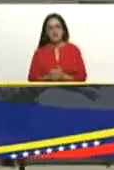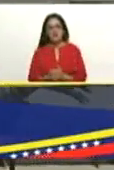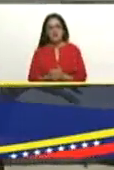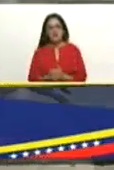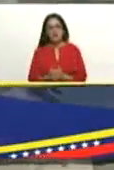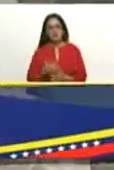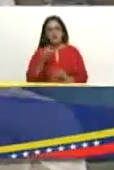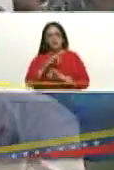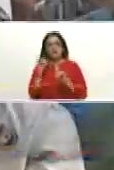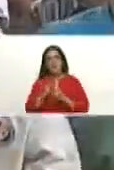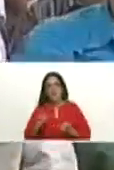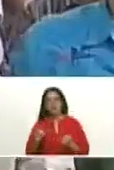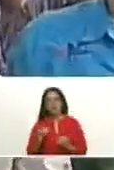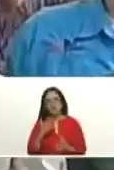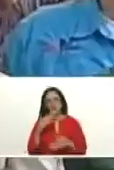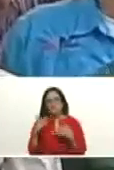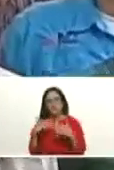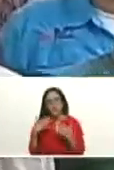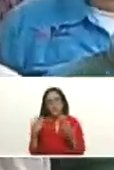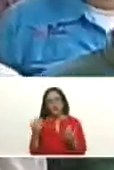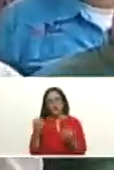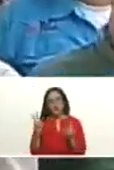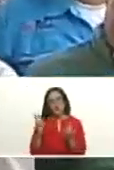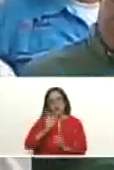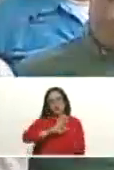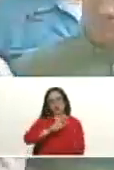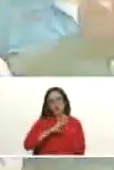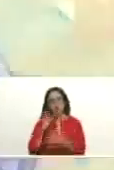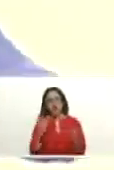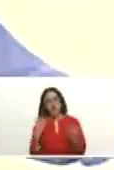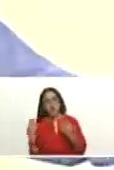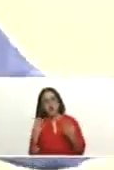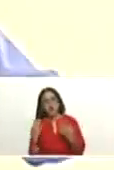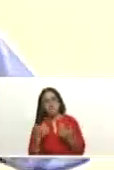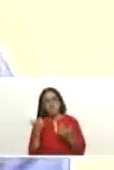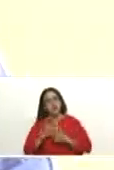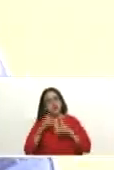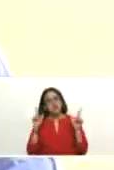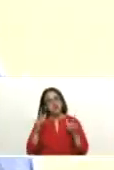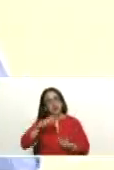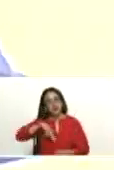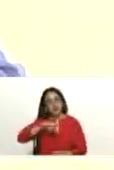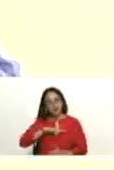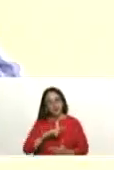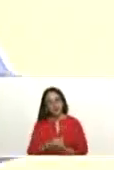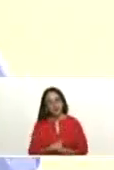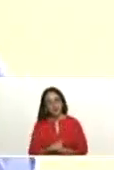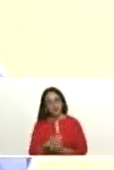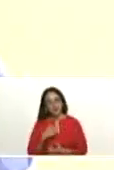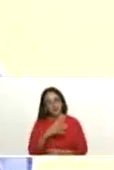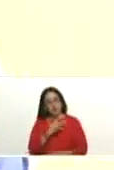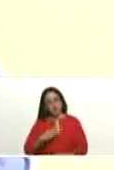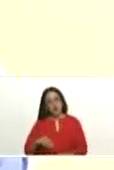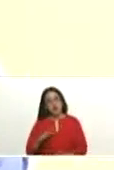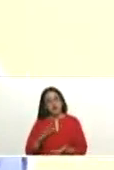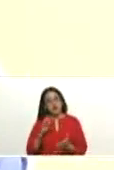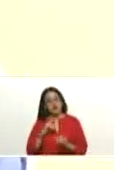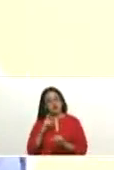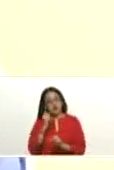felicidad, mejor armonía social. Más libres somos, pues. Pues somos dueños de nuestro destino.